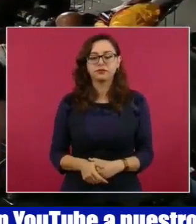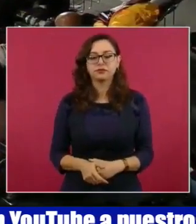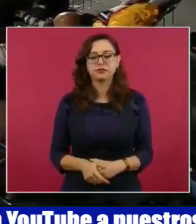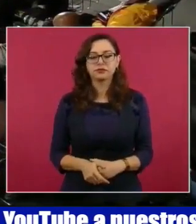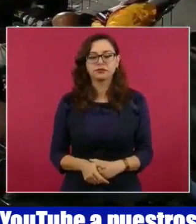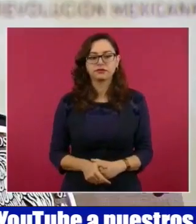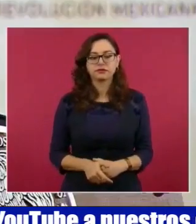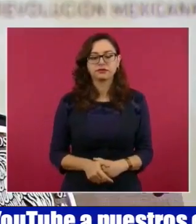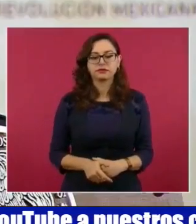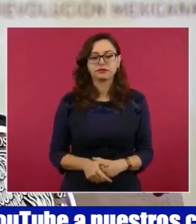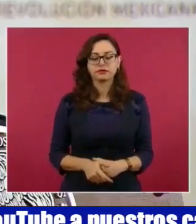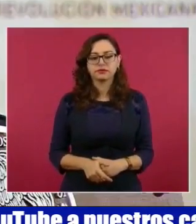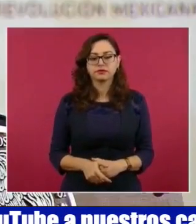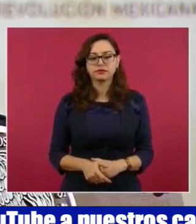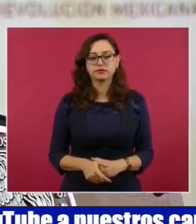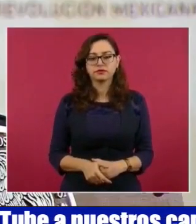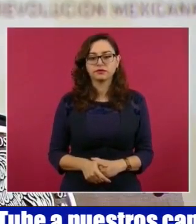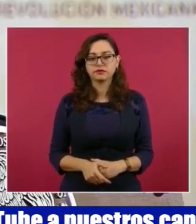que